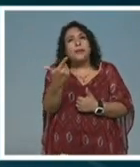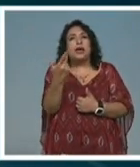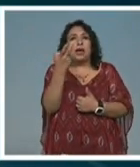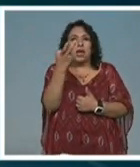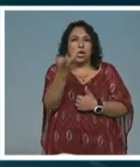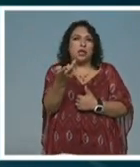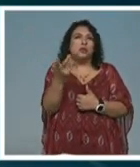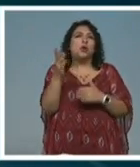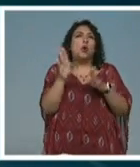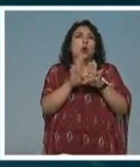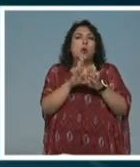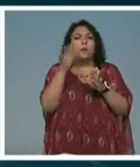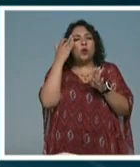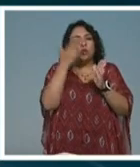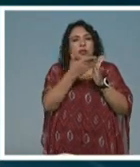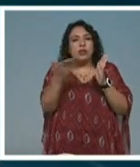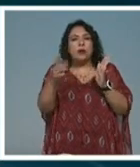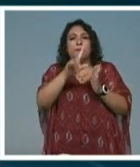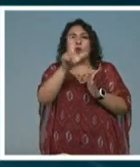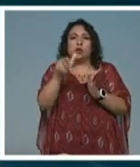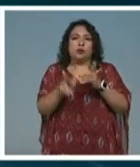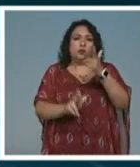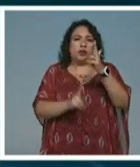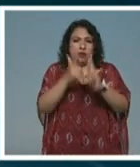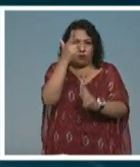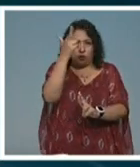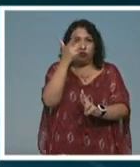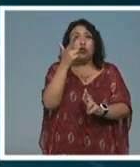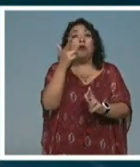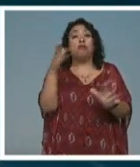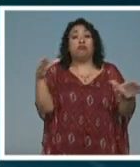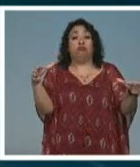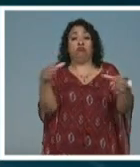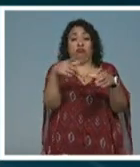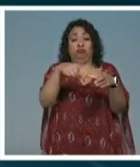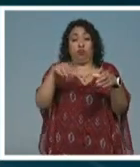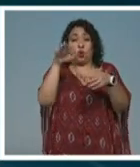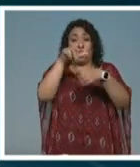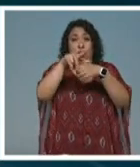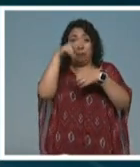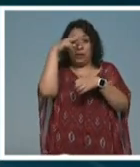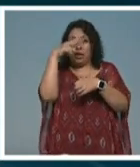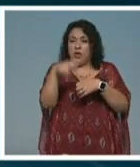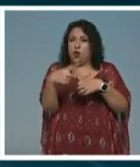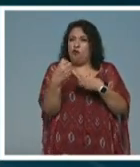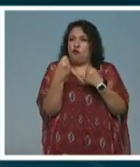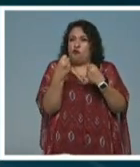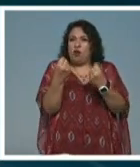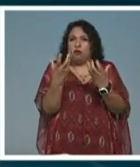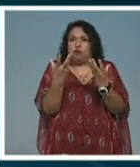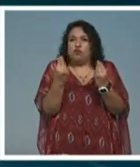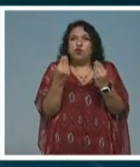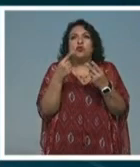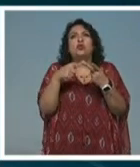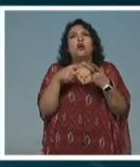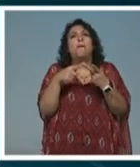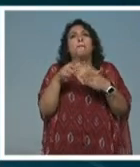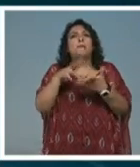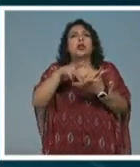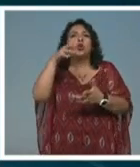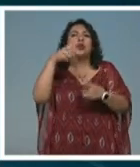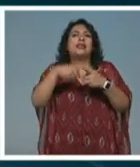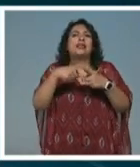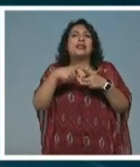esa forma. Estamos hablando de la época postrevolucionaria, donde el movimiento cultural mexicano es sumamente intenso, dirigido en gran medida por